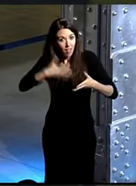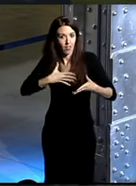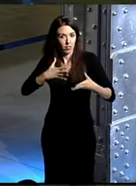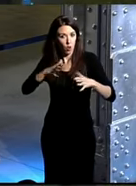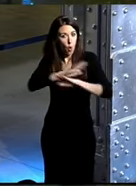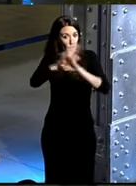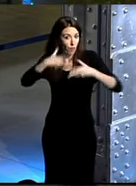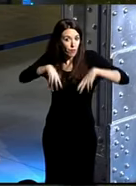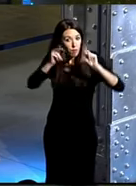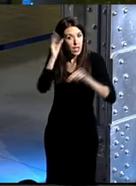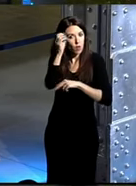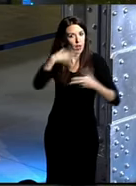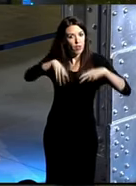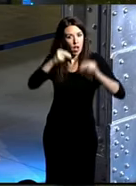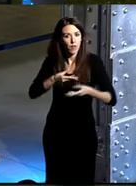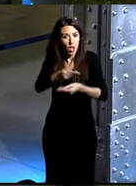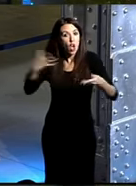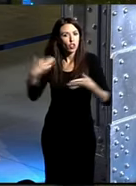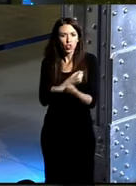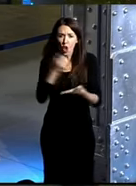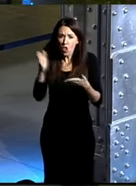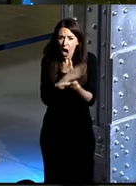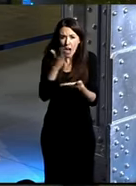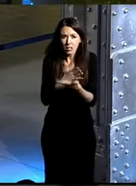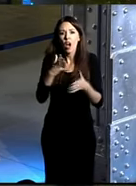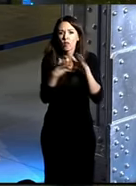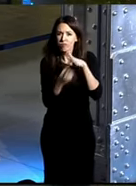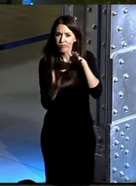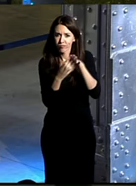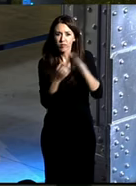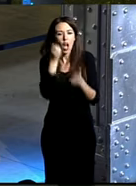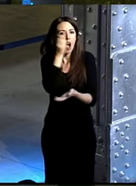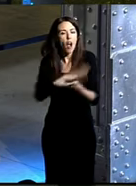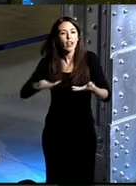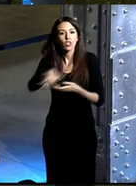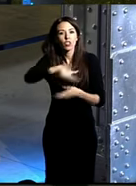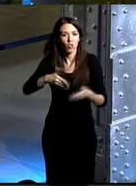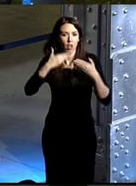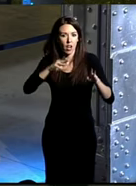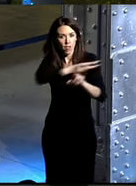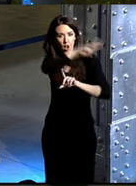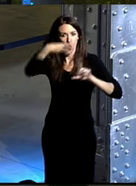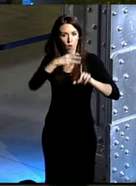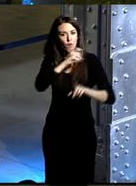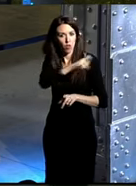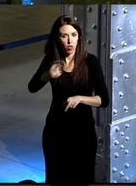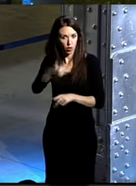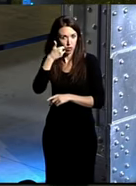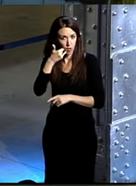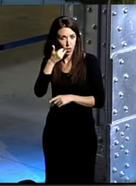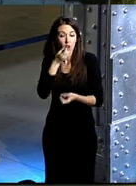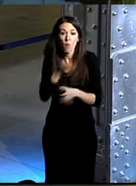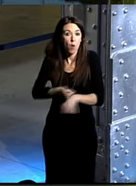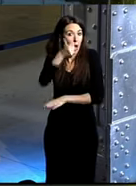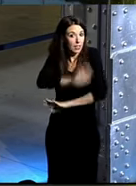del acto y que también, como todas nuestras publicaciones, lo tenéis descargable de forma gratuita a través de nuestra web de Fundación Telefónica.